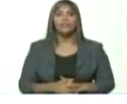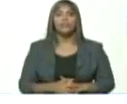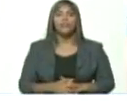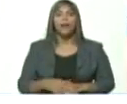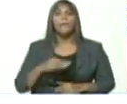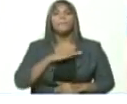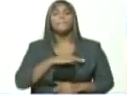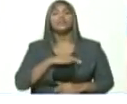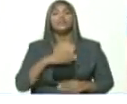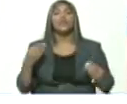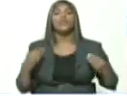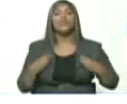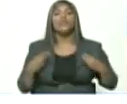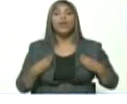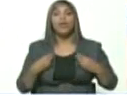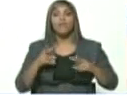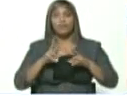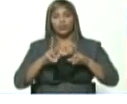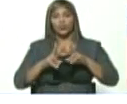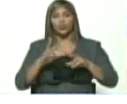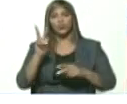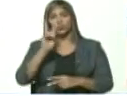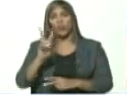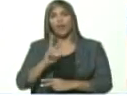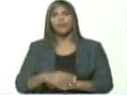Vivienda Venezuela.